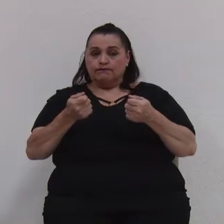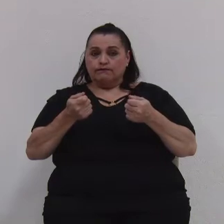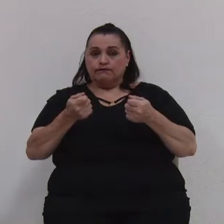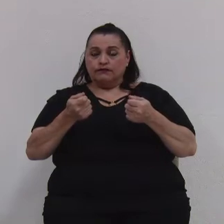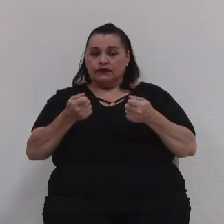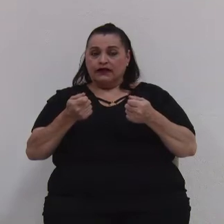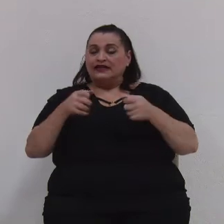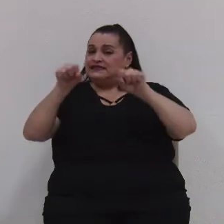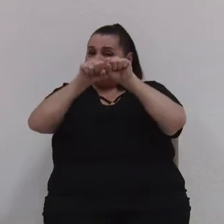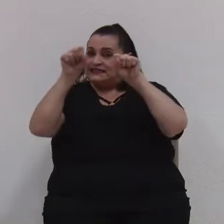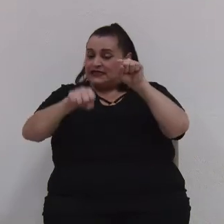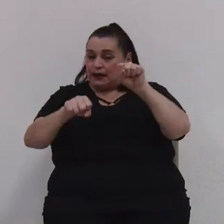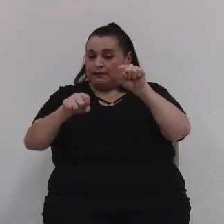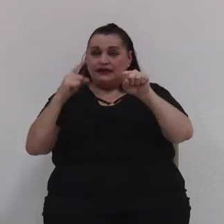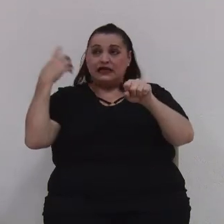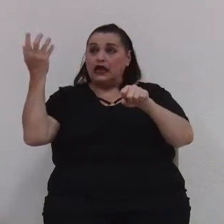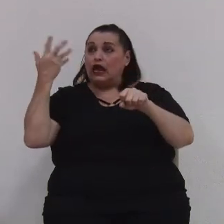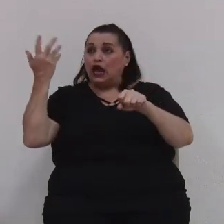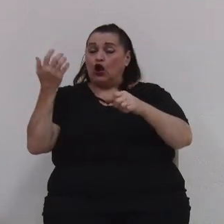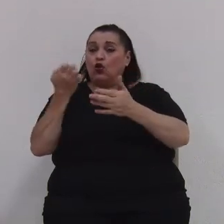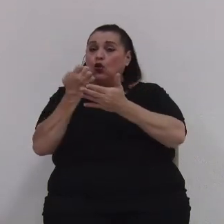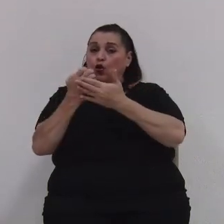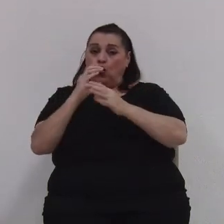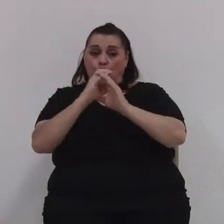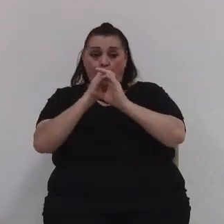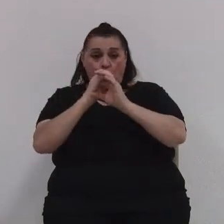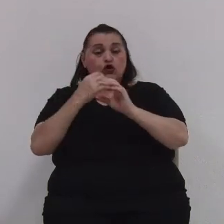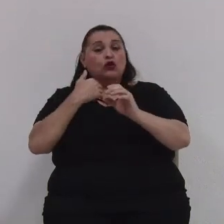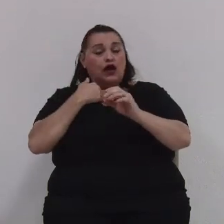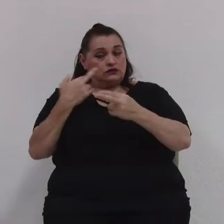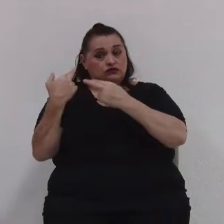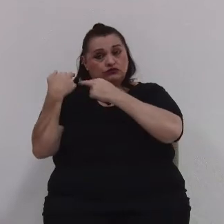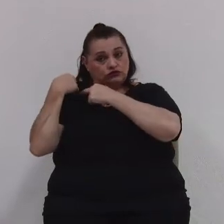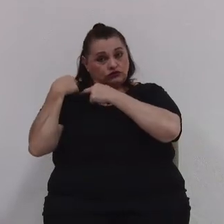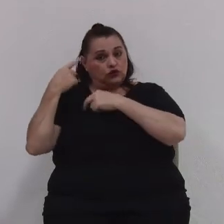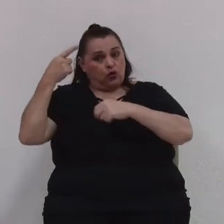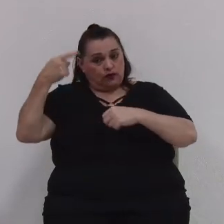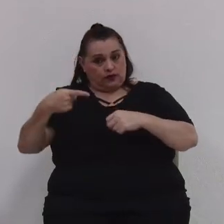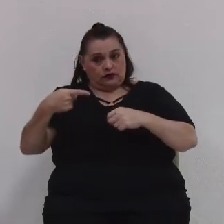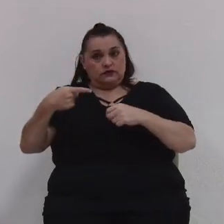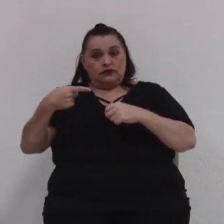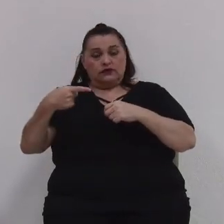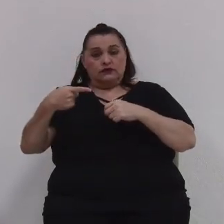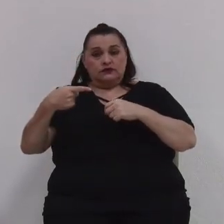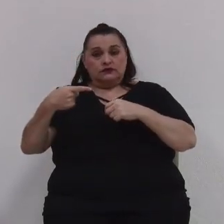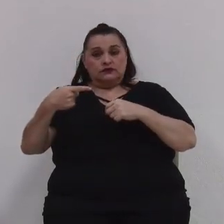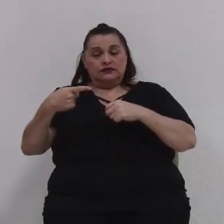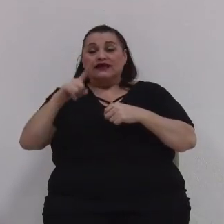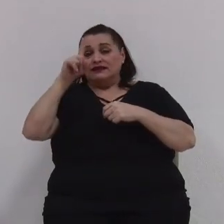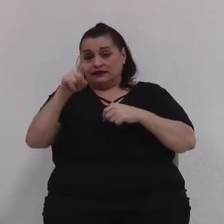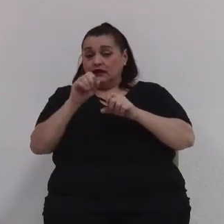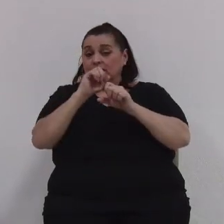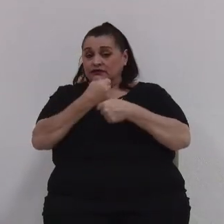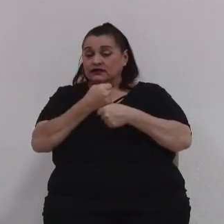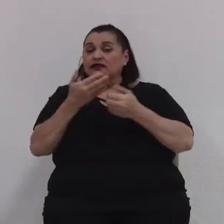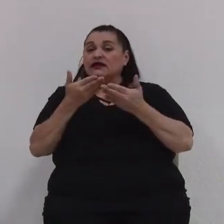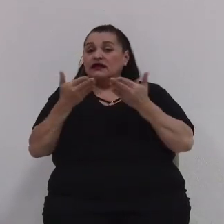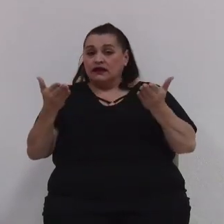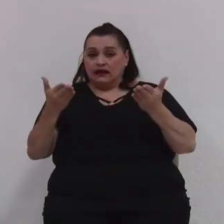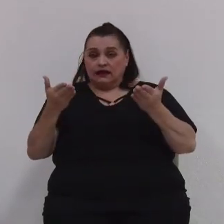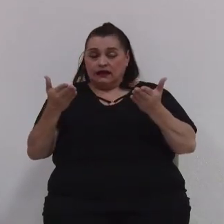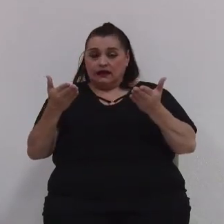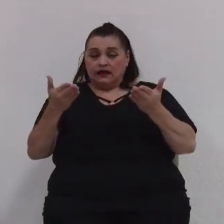los sistemas ecológicos. Hay, digamos, obligaciones, ¿verdad? Y lo que habría que hacer es